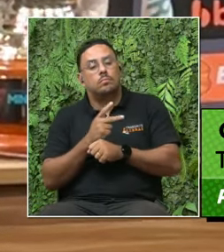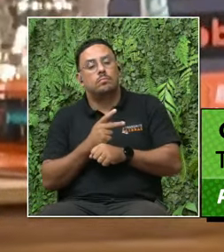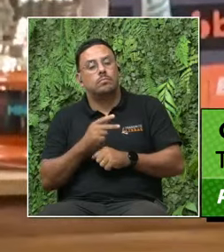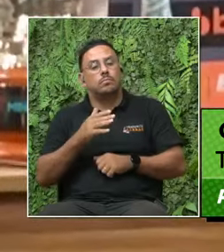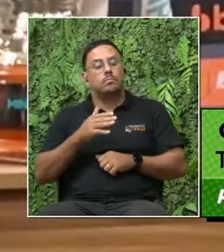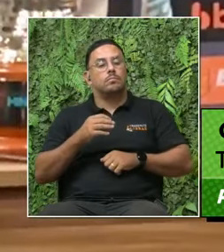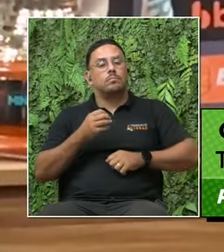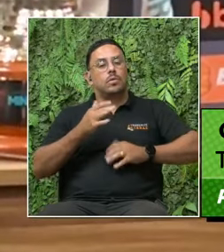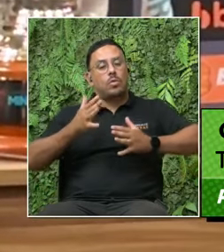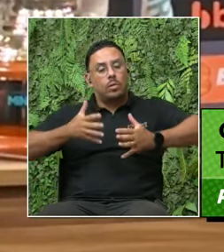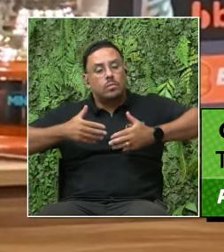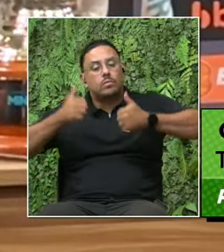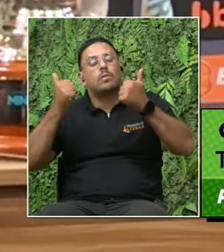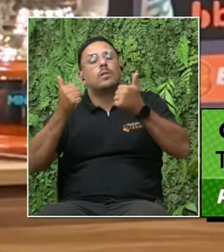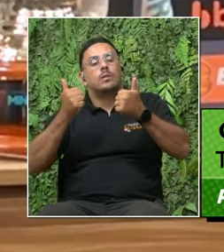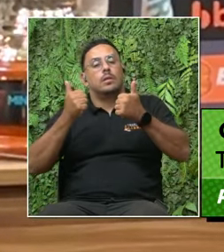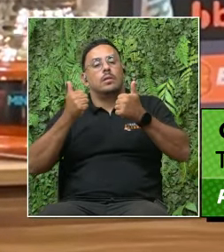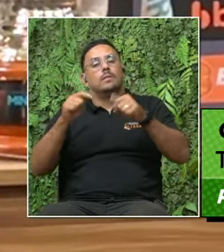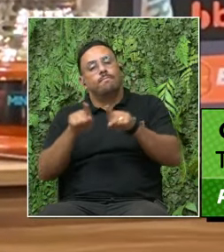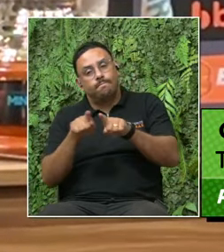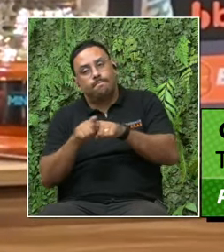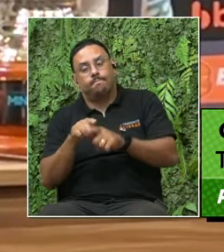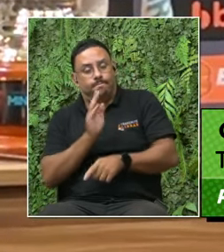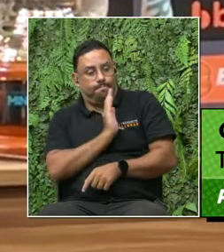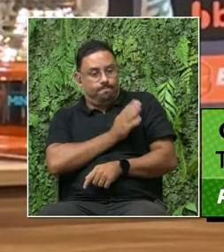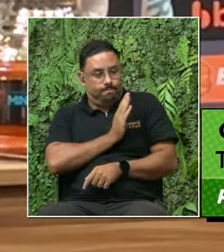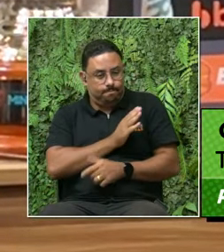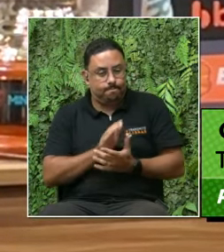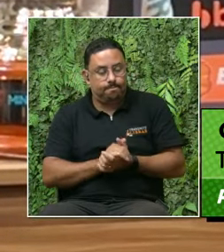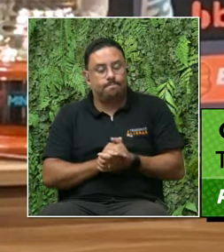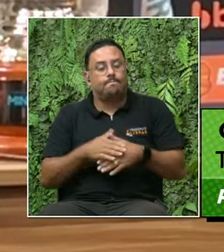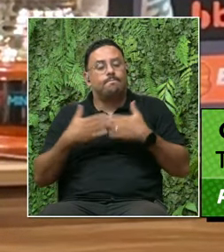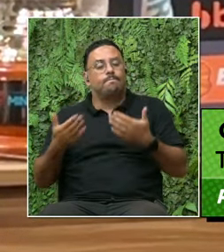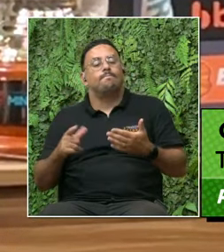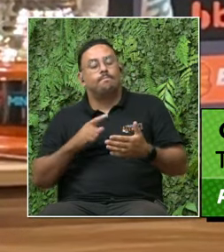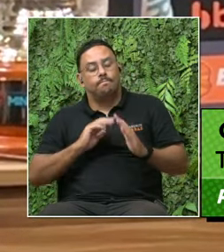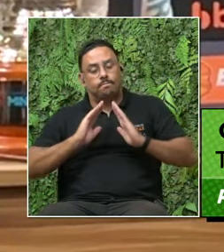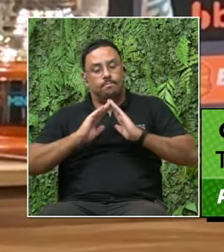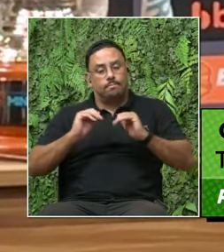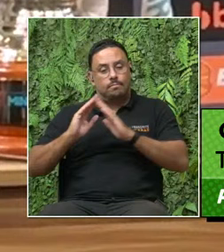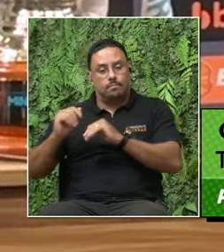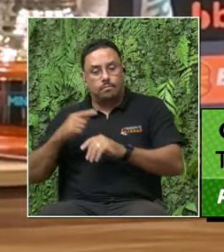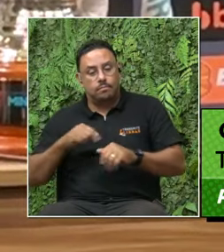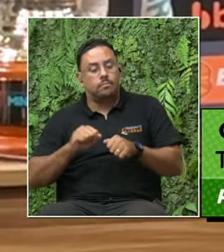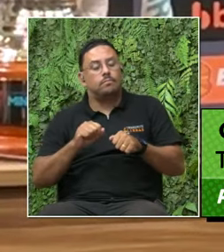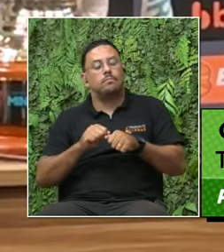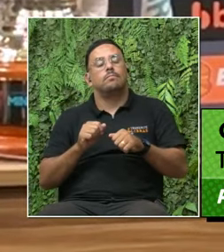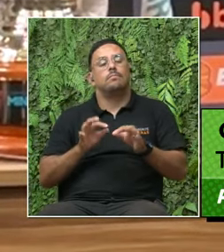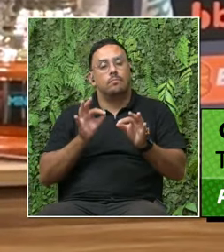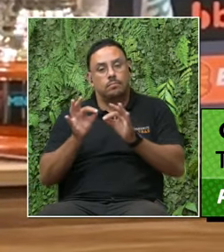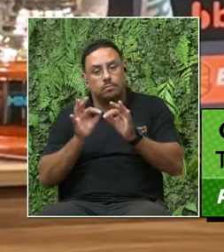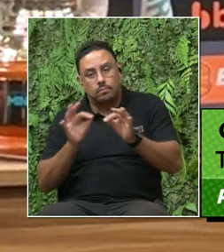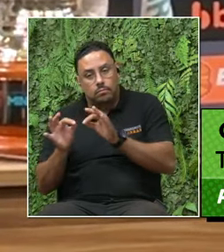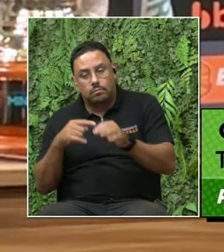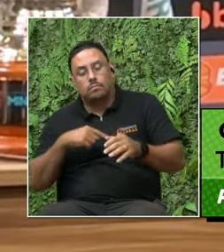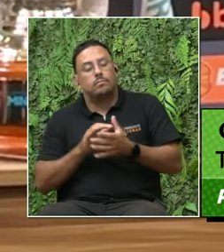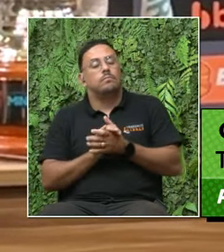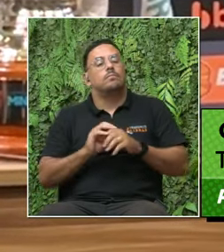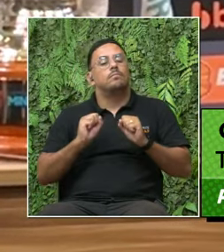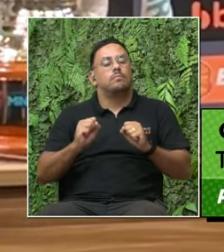talento yoo Corazón Entonces desarroll el plan deego Y A ese plan deego hab